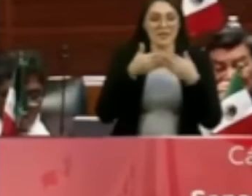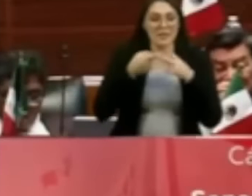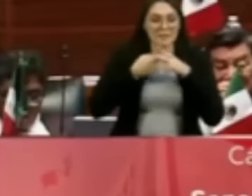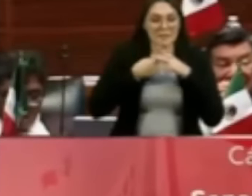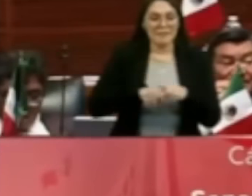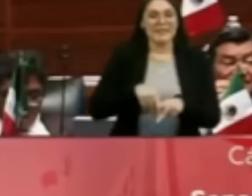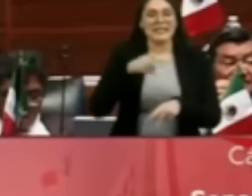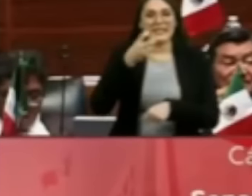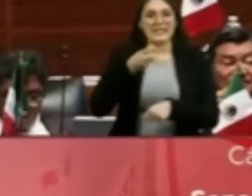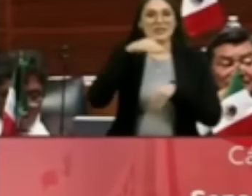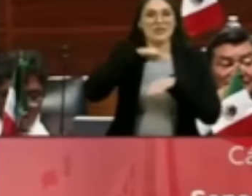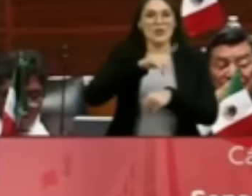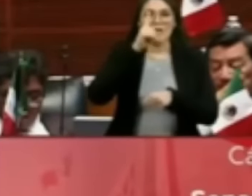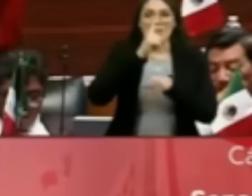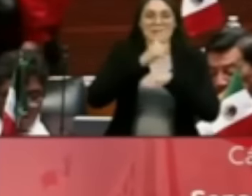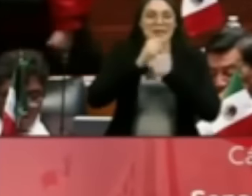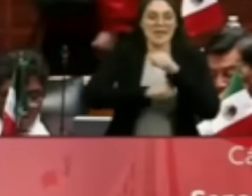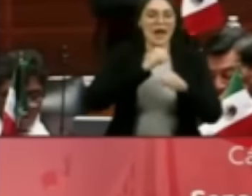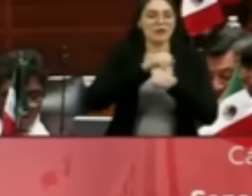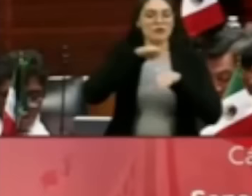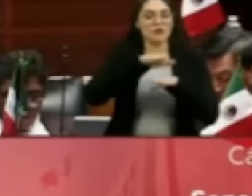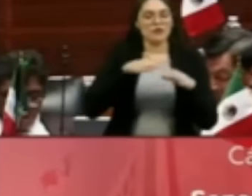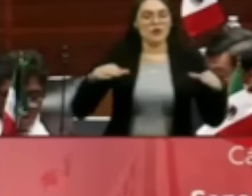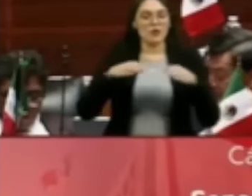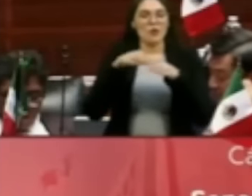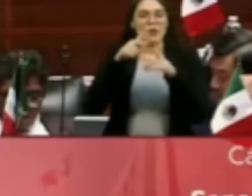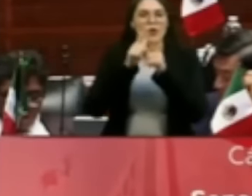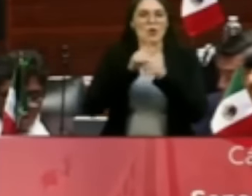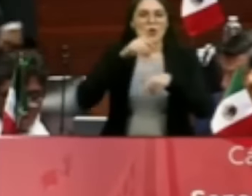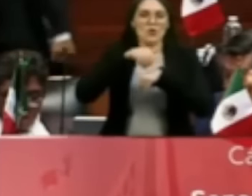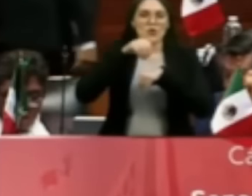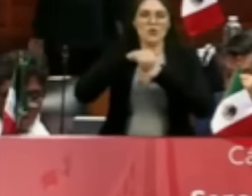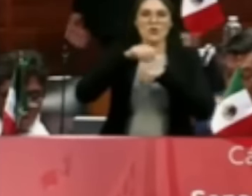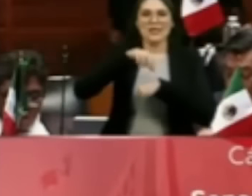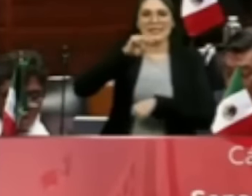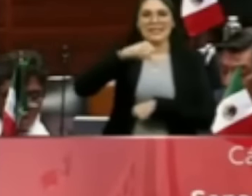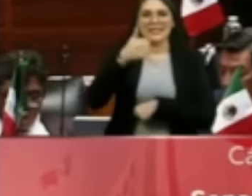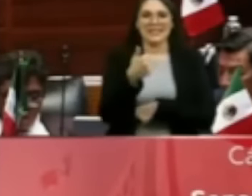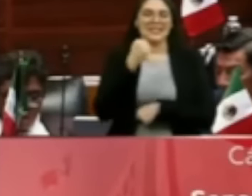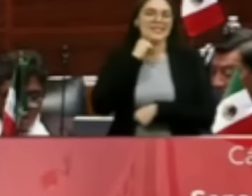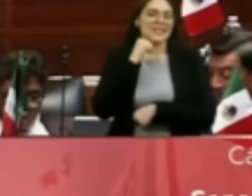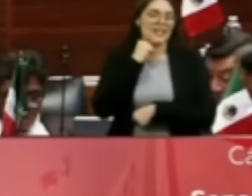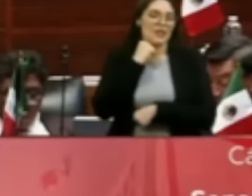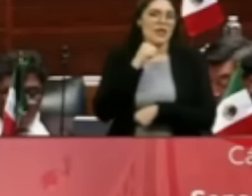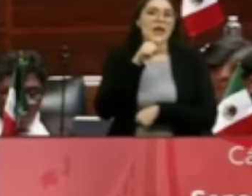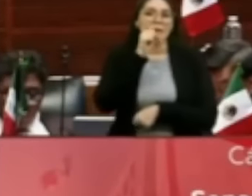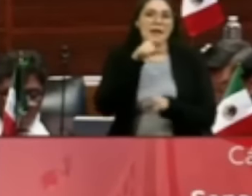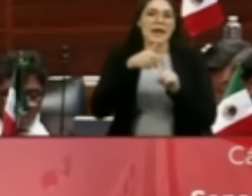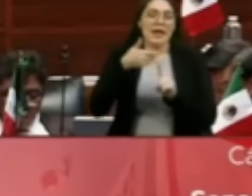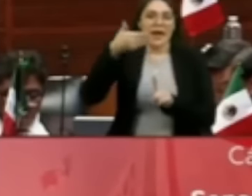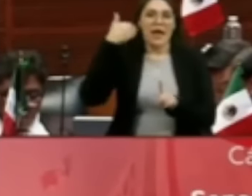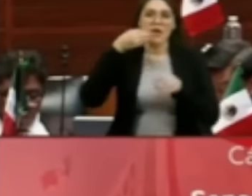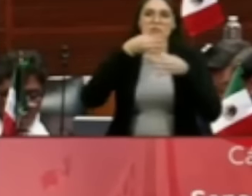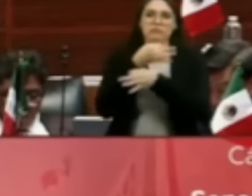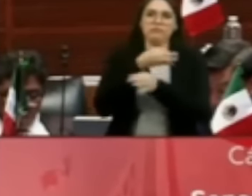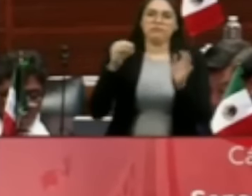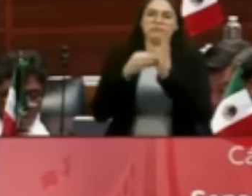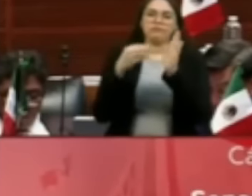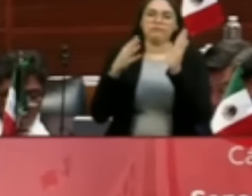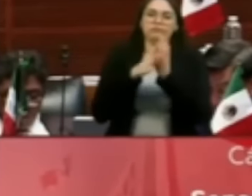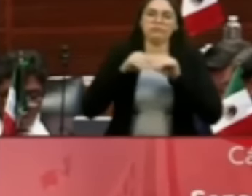de sesiones del primer año de ejercicio de esta 66ª legislatura, se publicó en la Gaceta Parlamentaria y